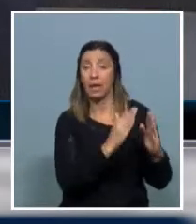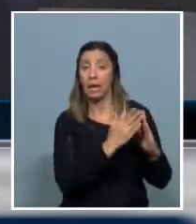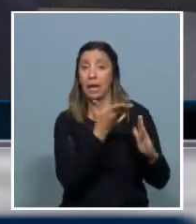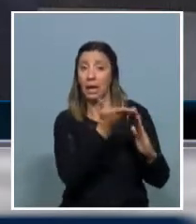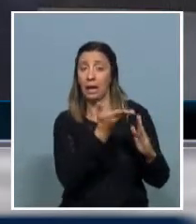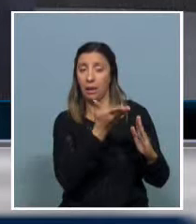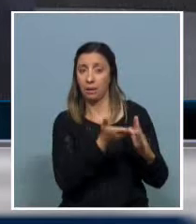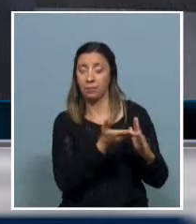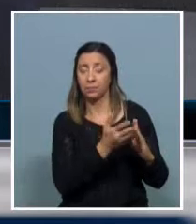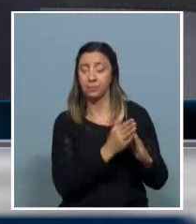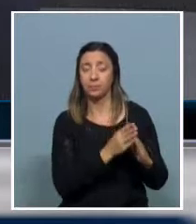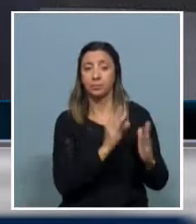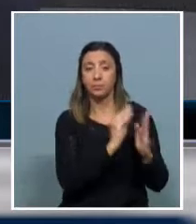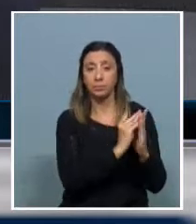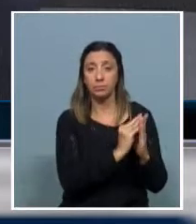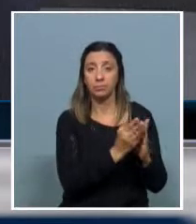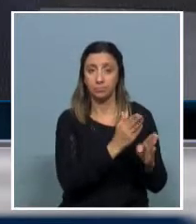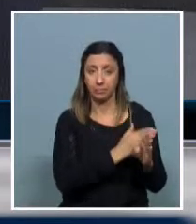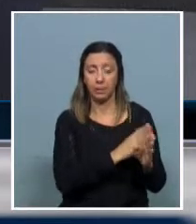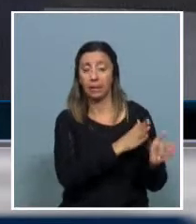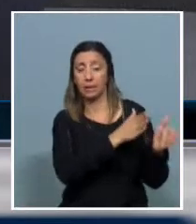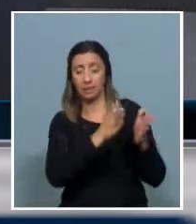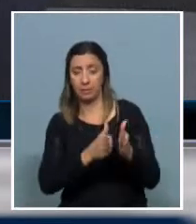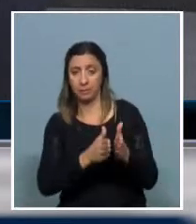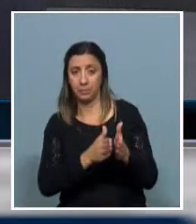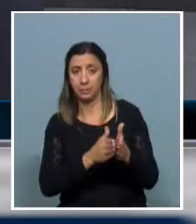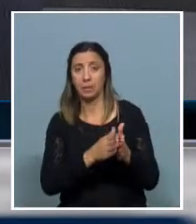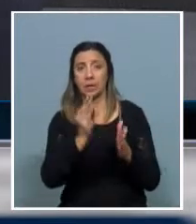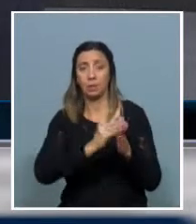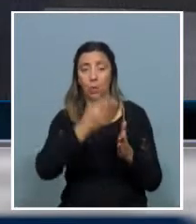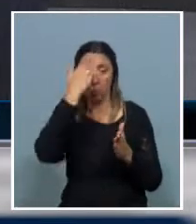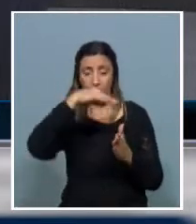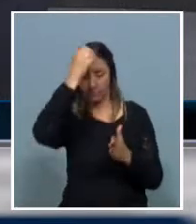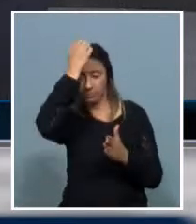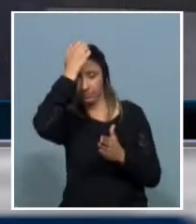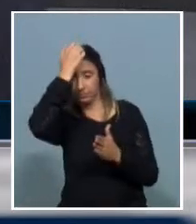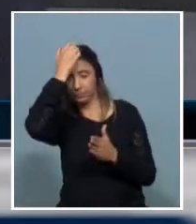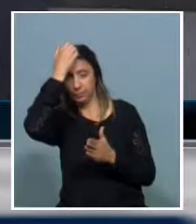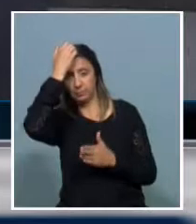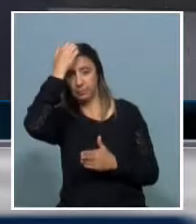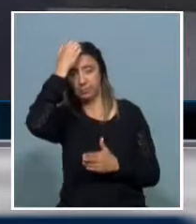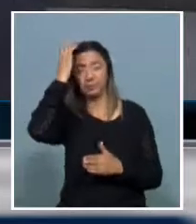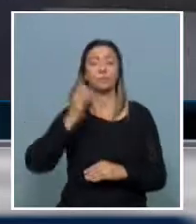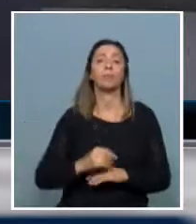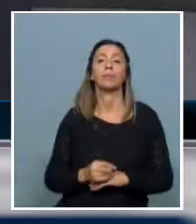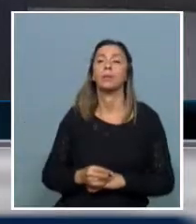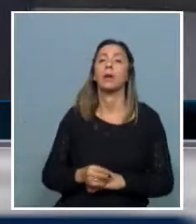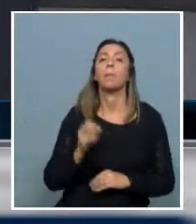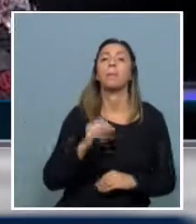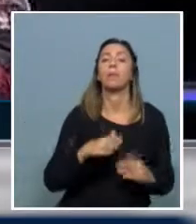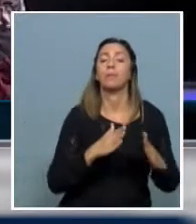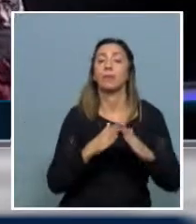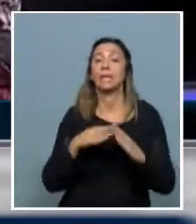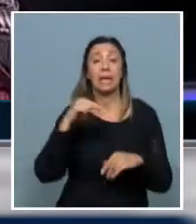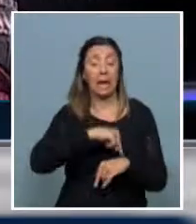vivienda social, está preinscripto, ¿no? Después tenemos la inscripción, el preadjudicatario, el adjudicatario. Voy a explicar los planes de vivienda